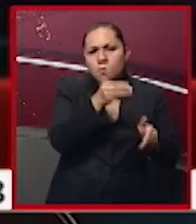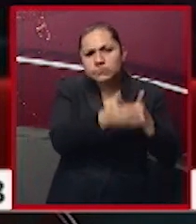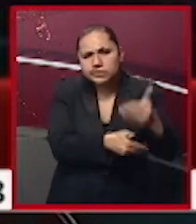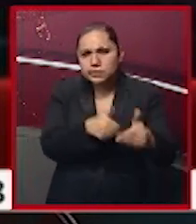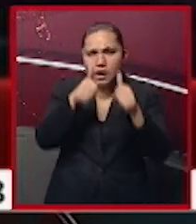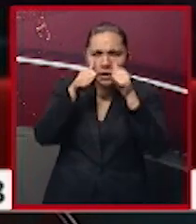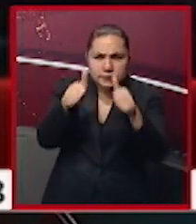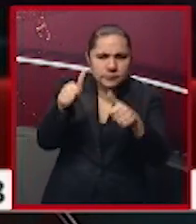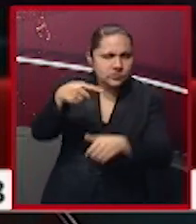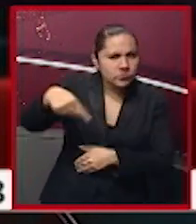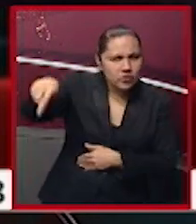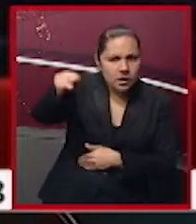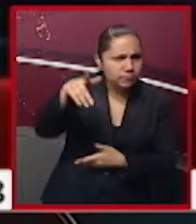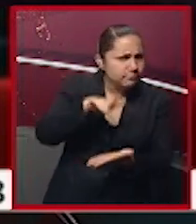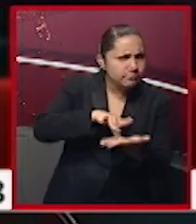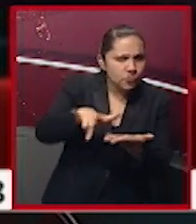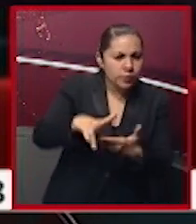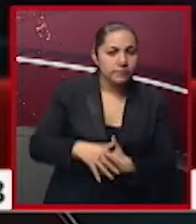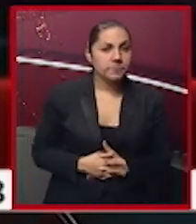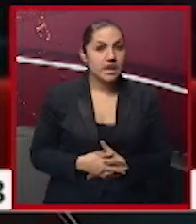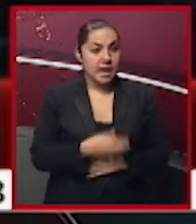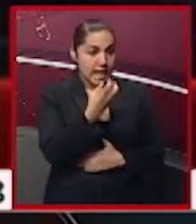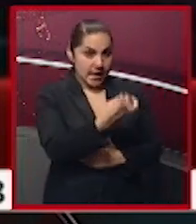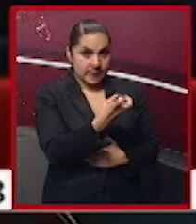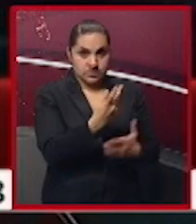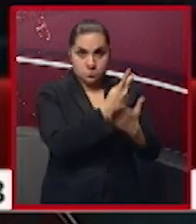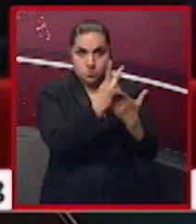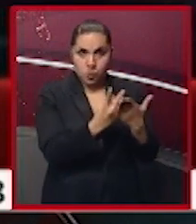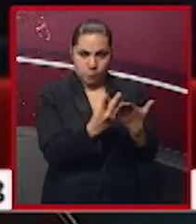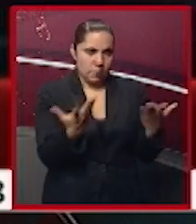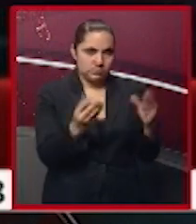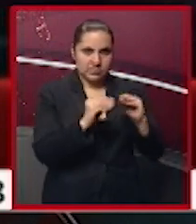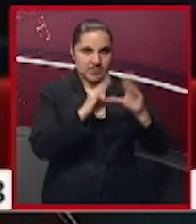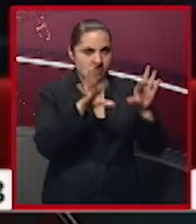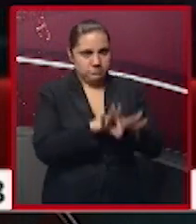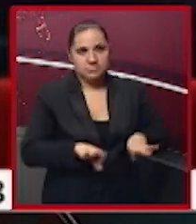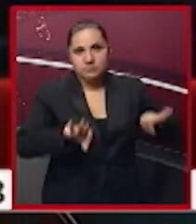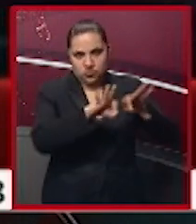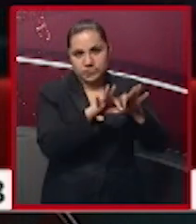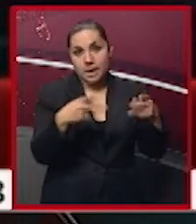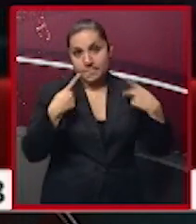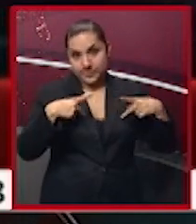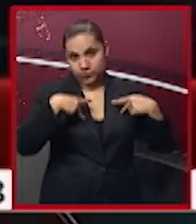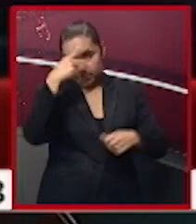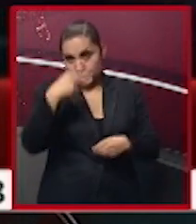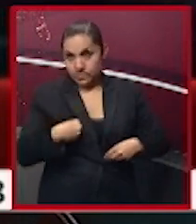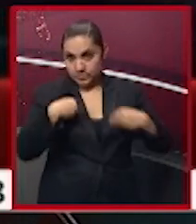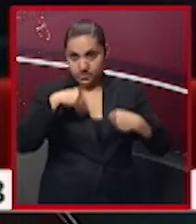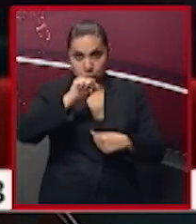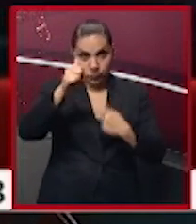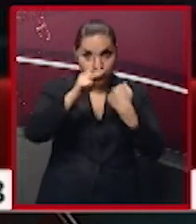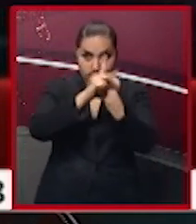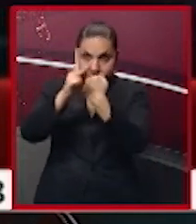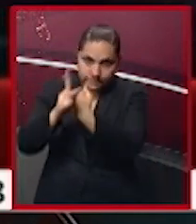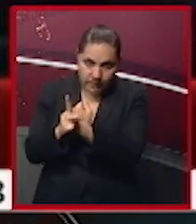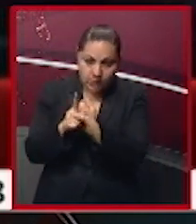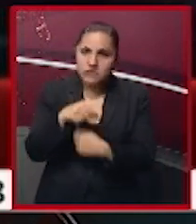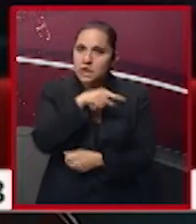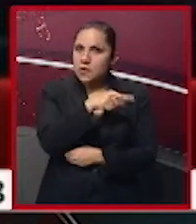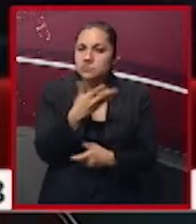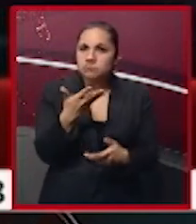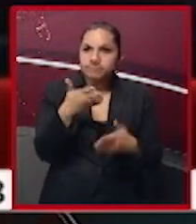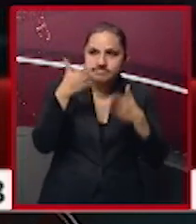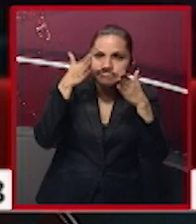es un programa emblemático para las comunidades de México en Estados Unidos, que orienta las remesas hacia el desarrollo incluyente de territorios con